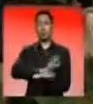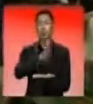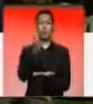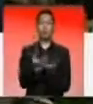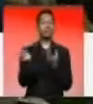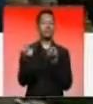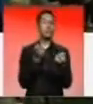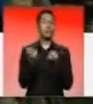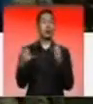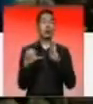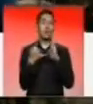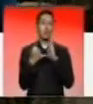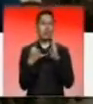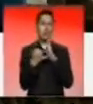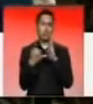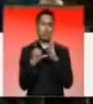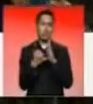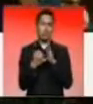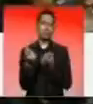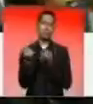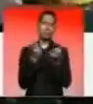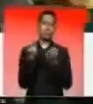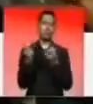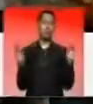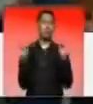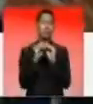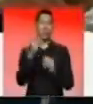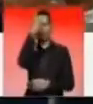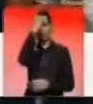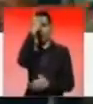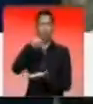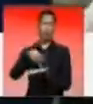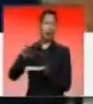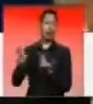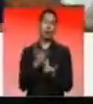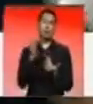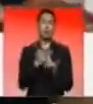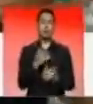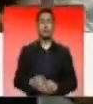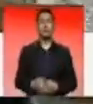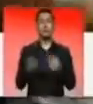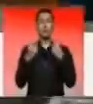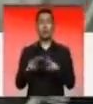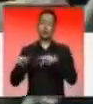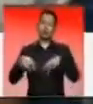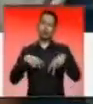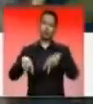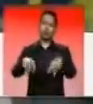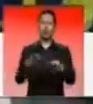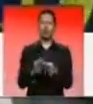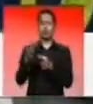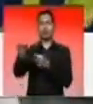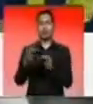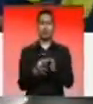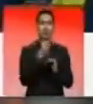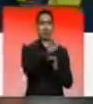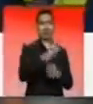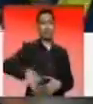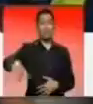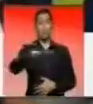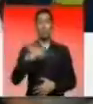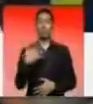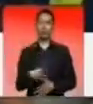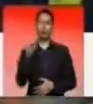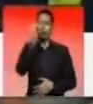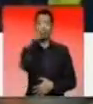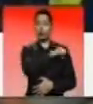condonar intereses de los deudores del Banco de Fomento. Jorge Glass también recorrió Palestina y Balsar, cantones que viven